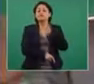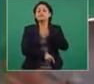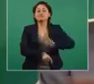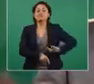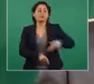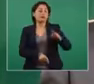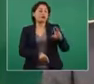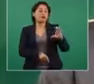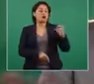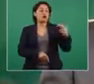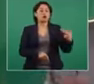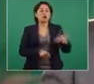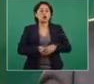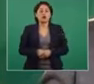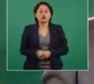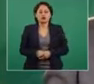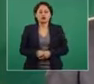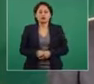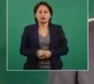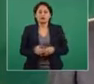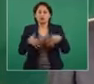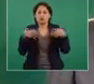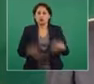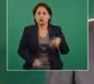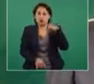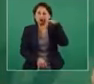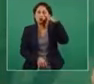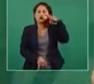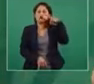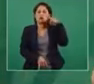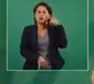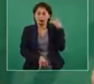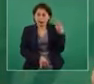Eso no sucede en ningún país del mundo.